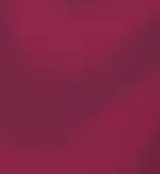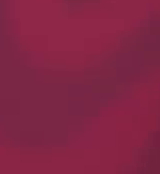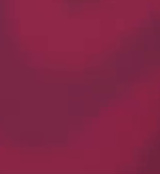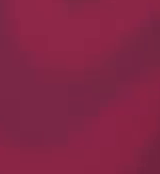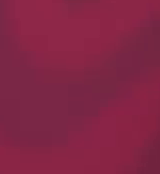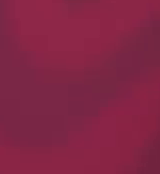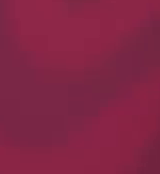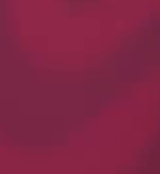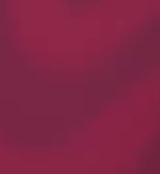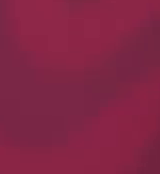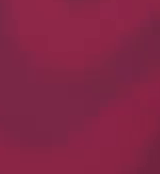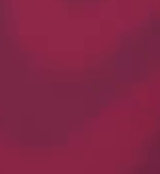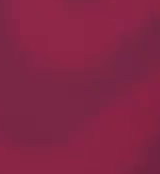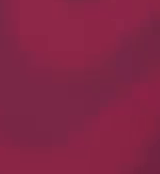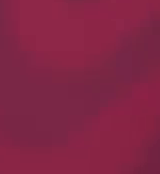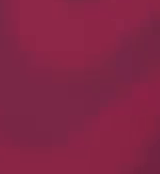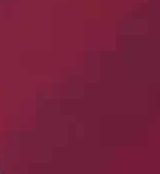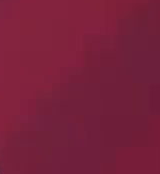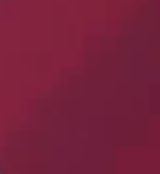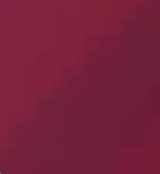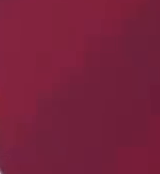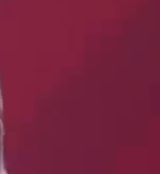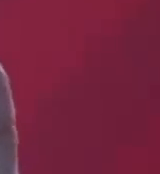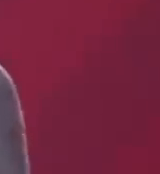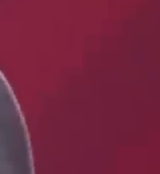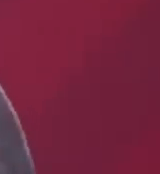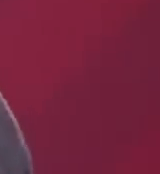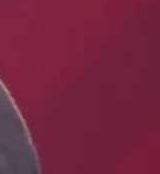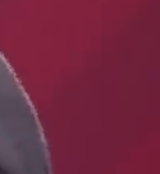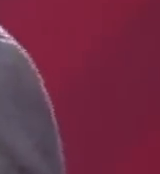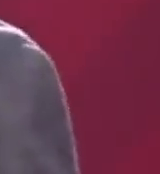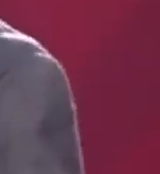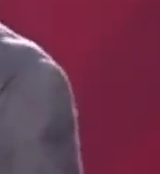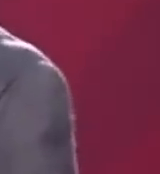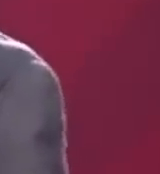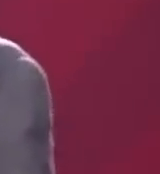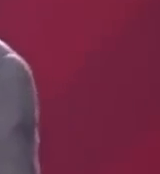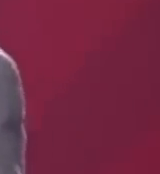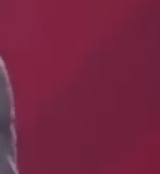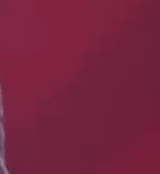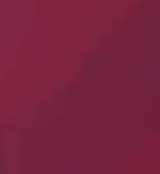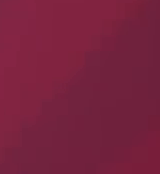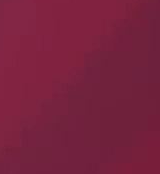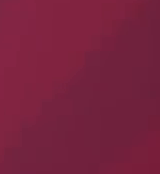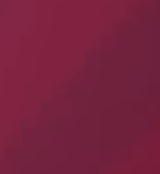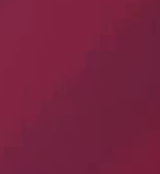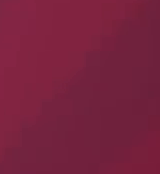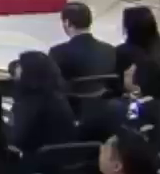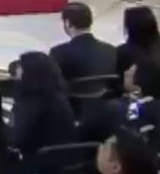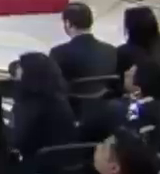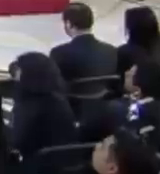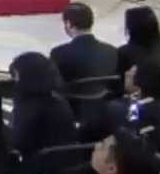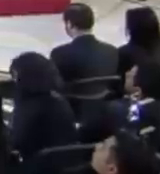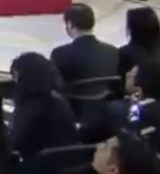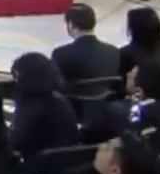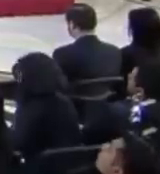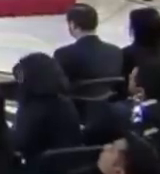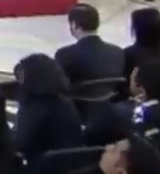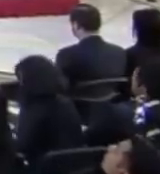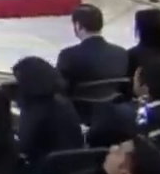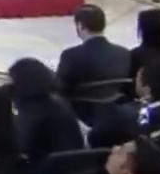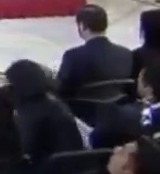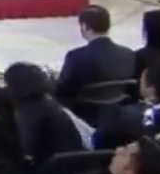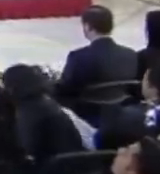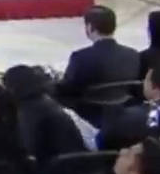encontrados en la actual administración que reafirman y refuerzan la trascendental decisión adoptada